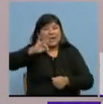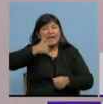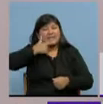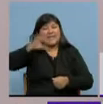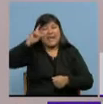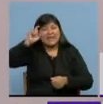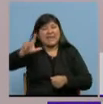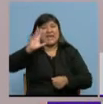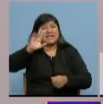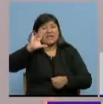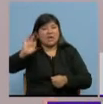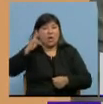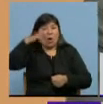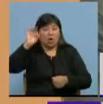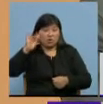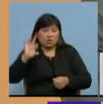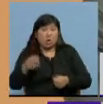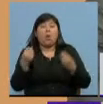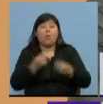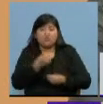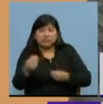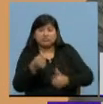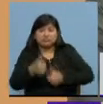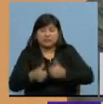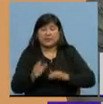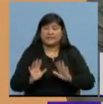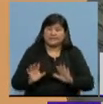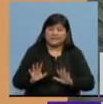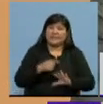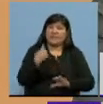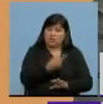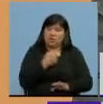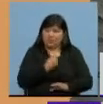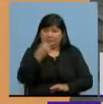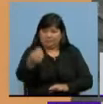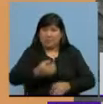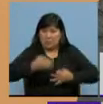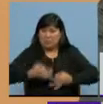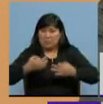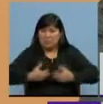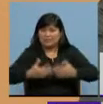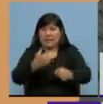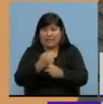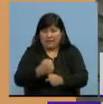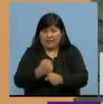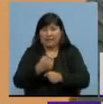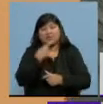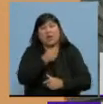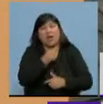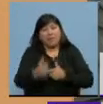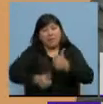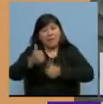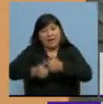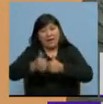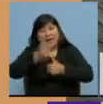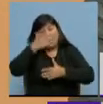arrancamos muy bien, siendo competitivos. De hecho, estuvimos peleando por la carrera en Neuquén. Después hubo un cambio reglamentario donde la verdad que posicionó